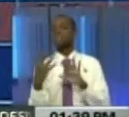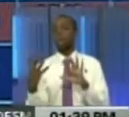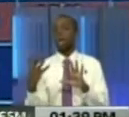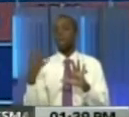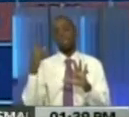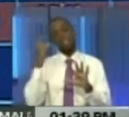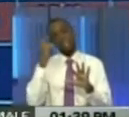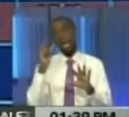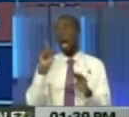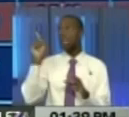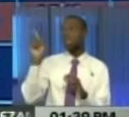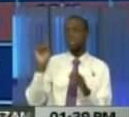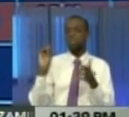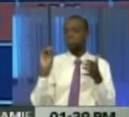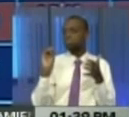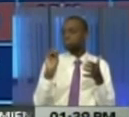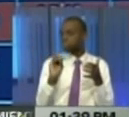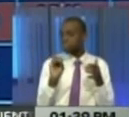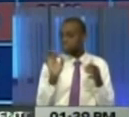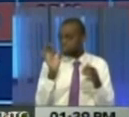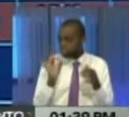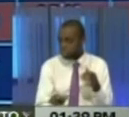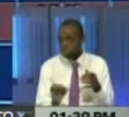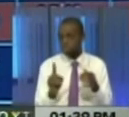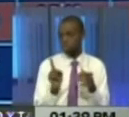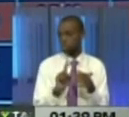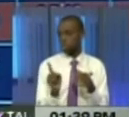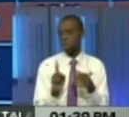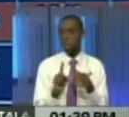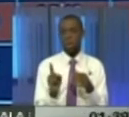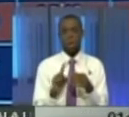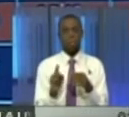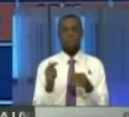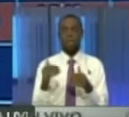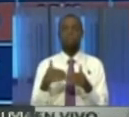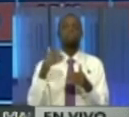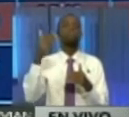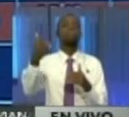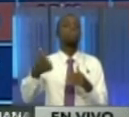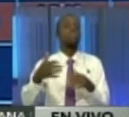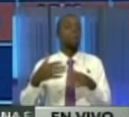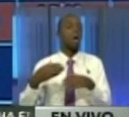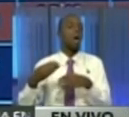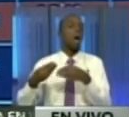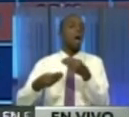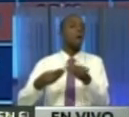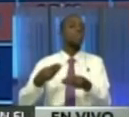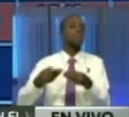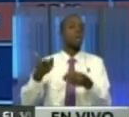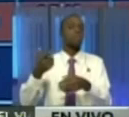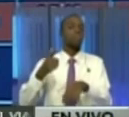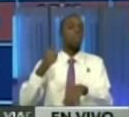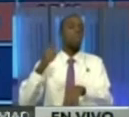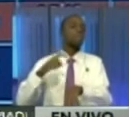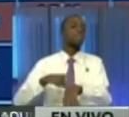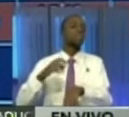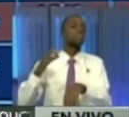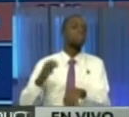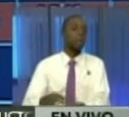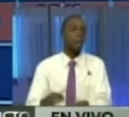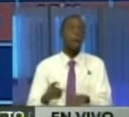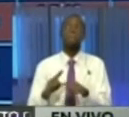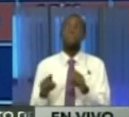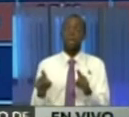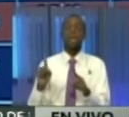observar, no les hemos puesto los lapsos porque es algo, es un evento que no ha ocurrido todavía. Pero podemos ver cuáles son